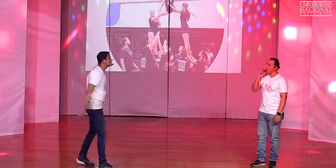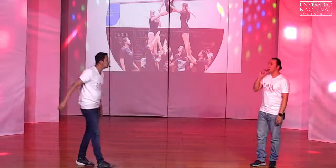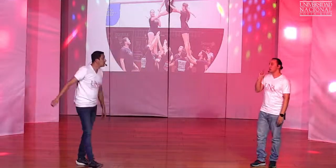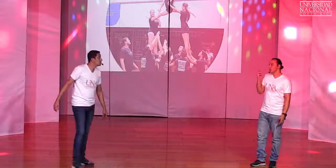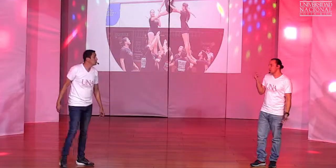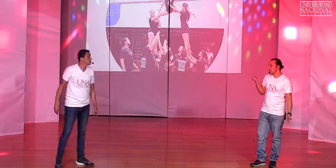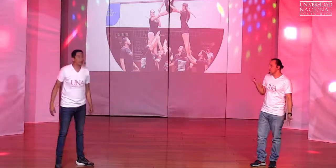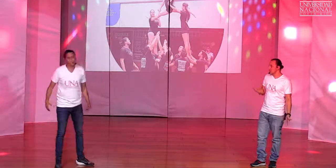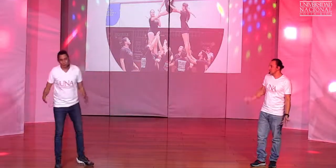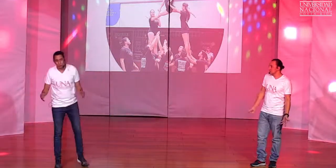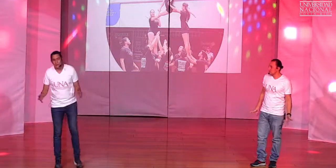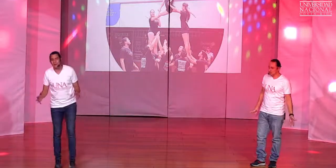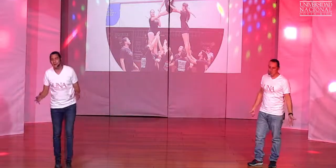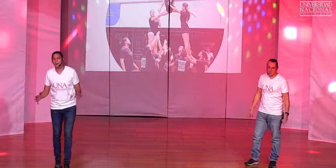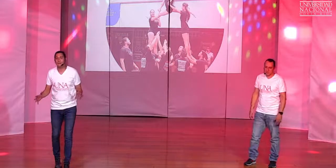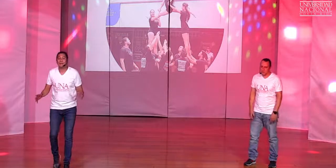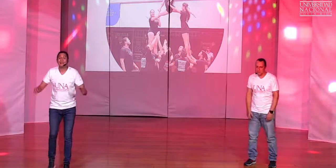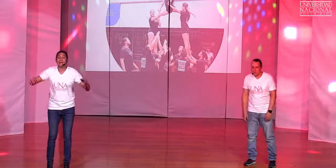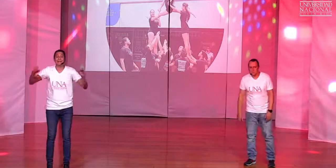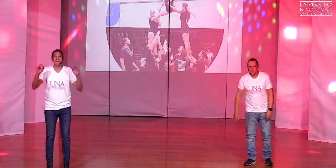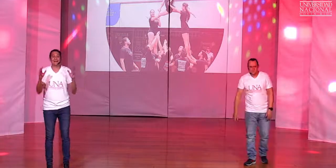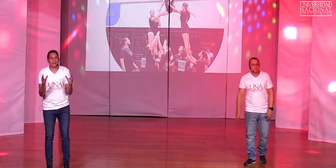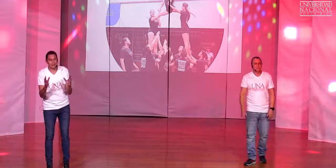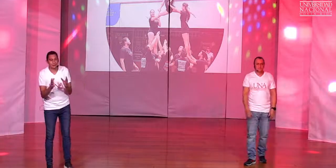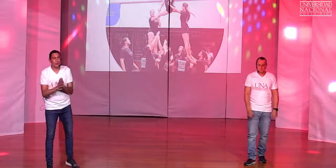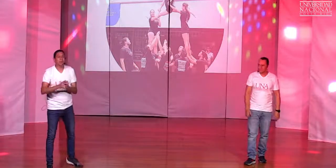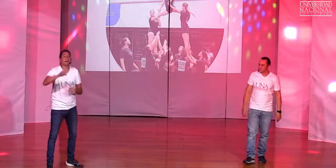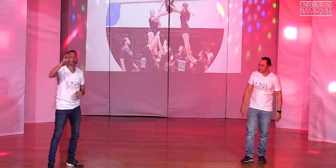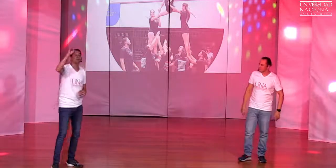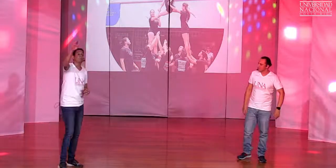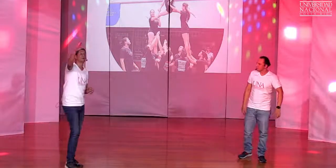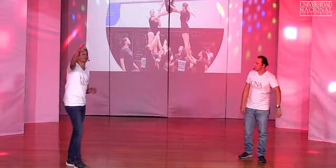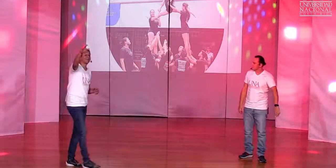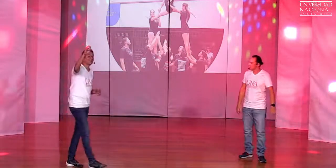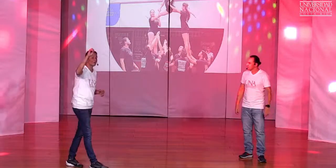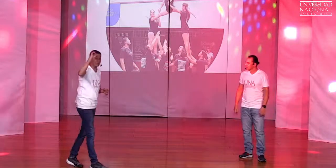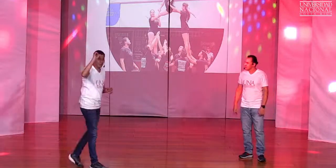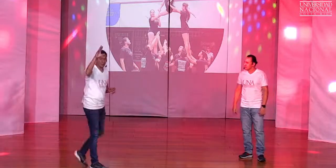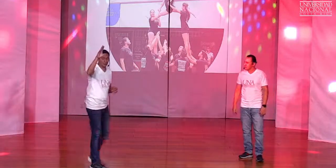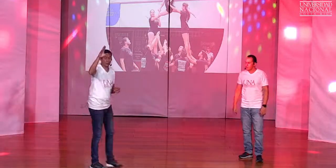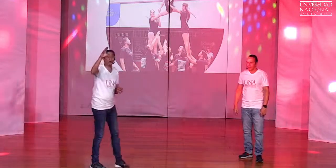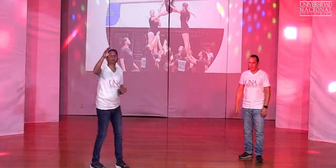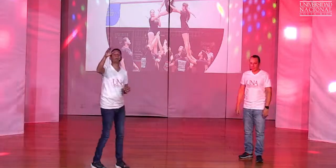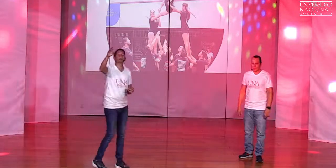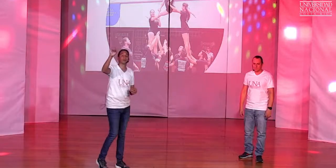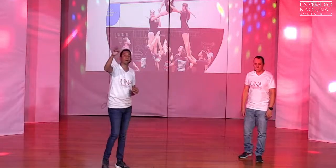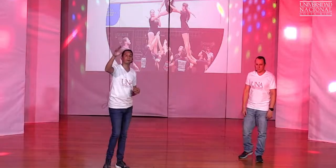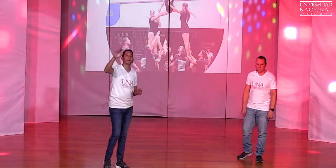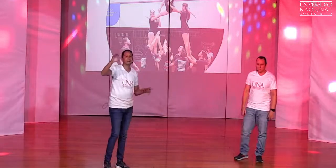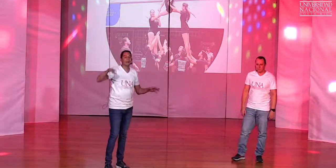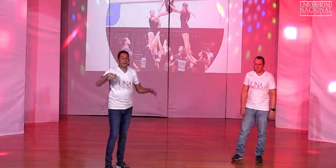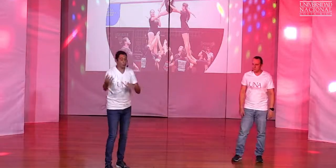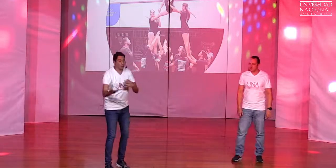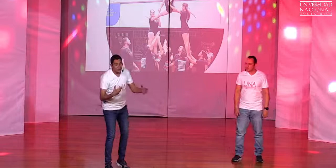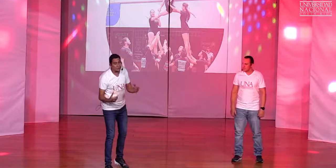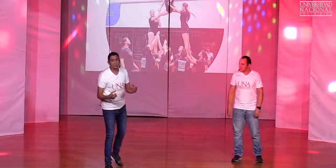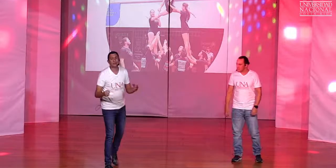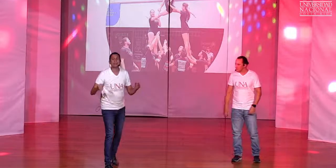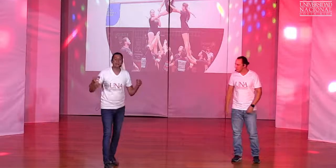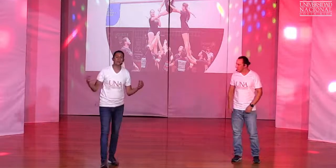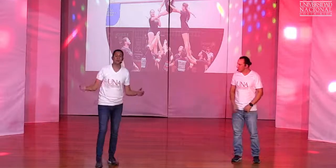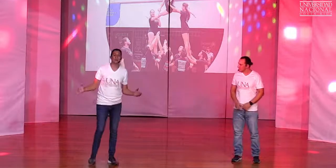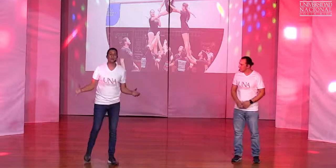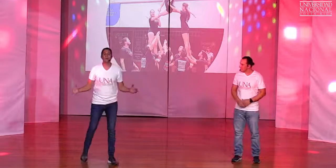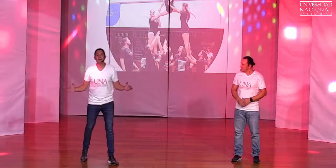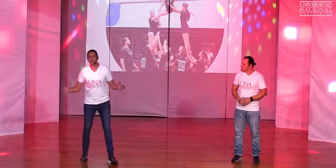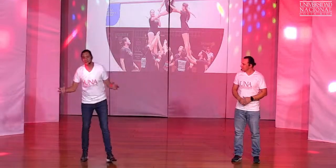es... Es una, exactamente. Es una. Y en este caso, para cumplir nuestras metas y nuestros objetivos en la vida, y tomándonos